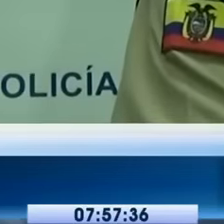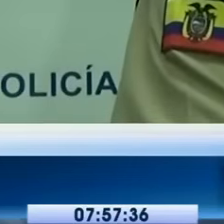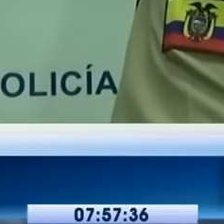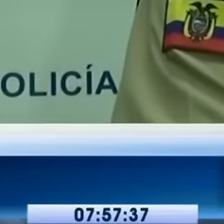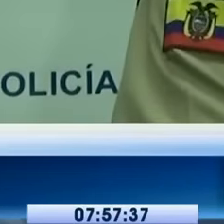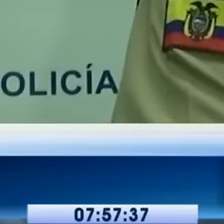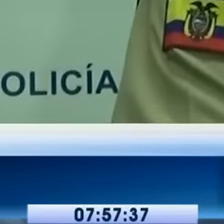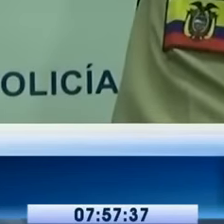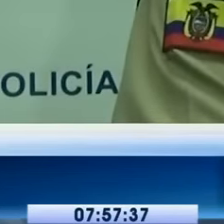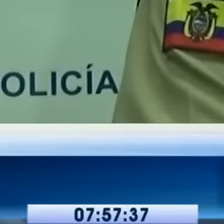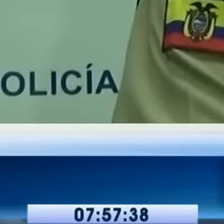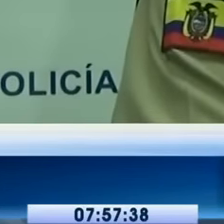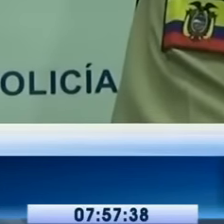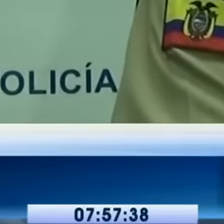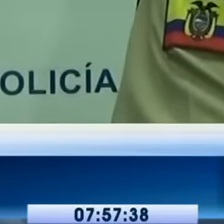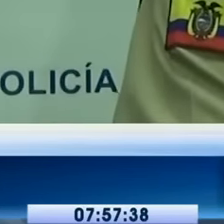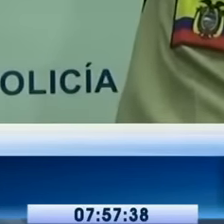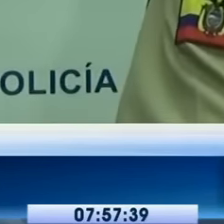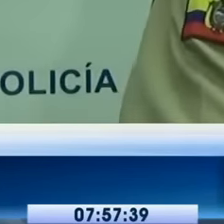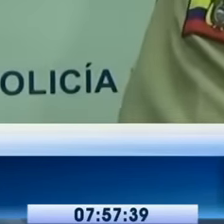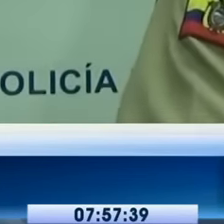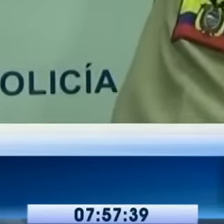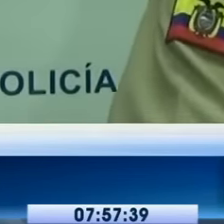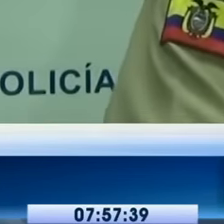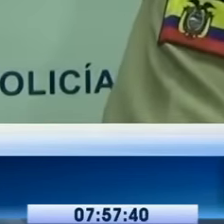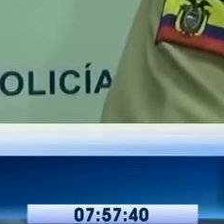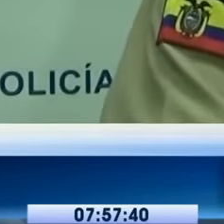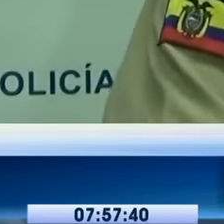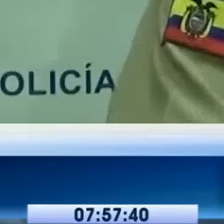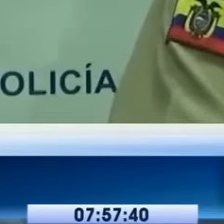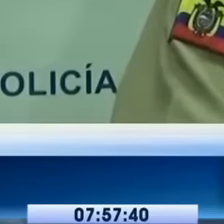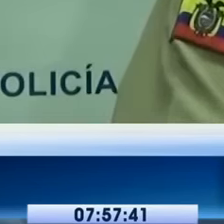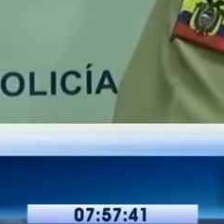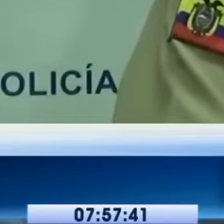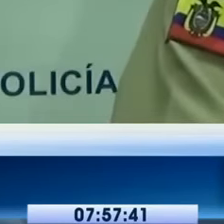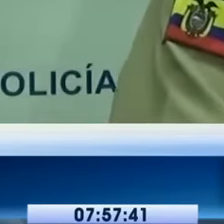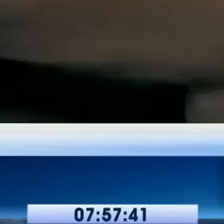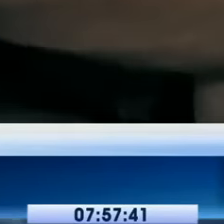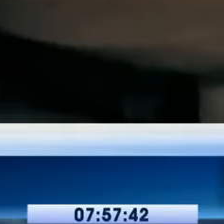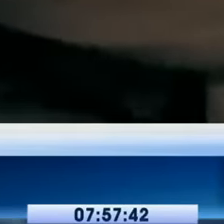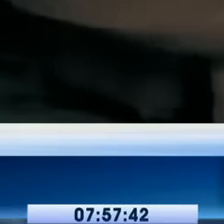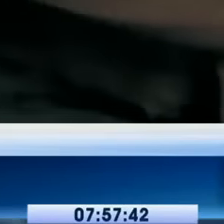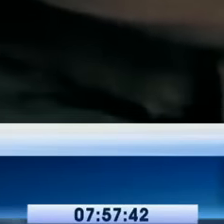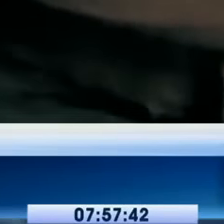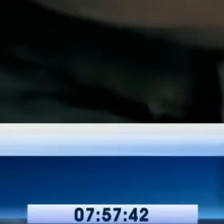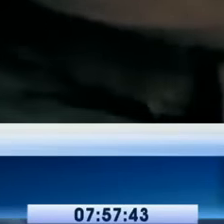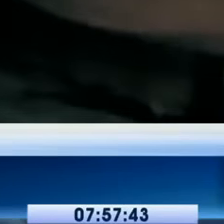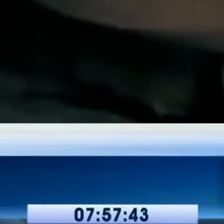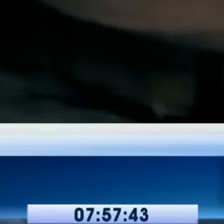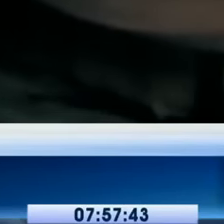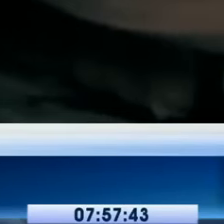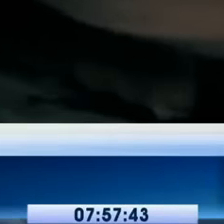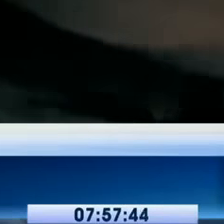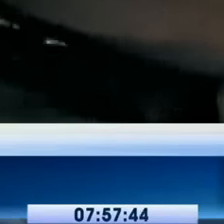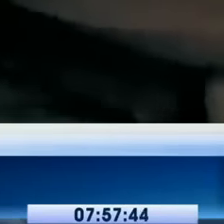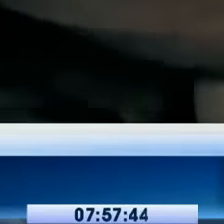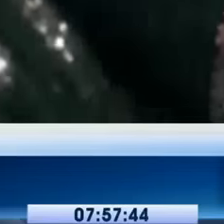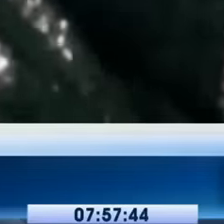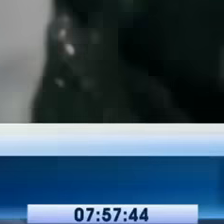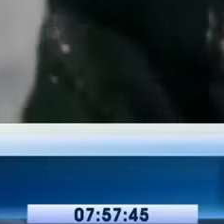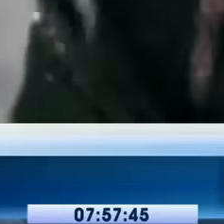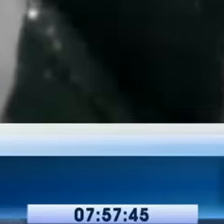SBR, MBPT, SEBI y una estrella de 6 puntas. Eso está realizando, además del levantamiento de la información